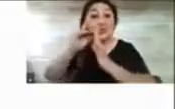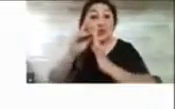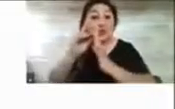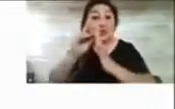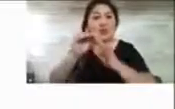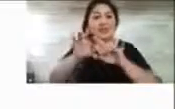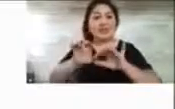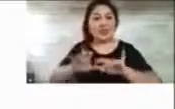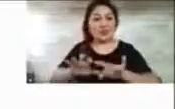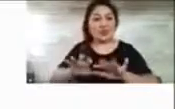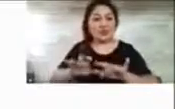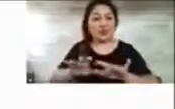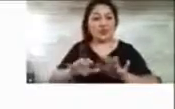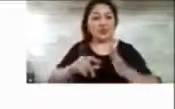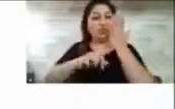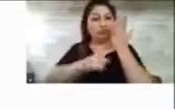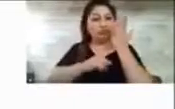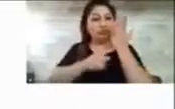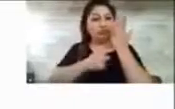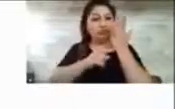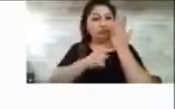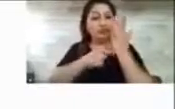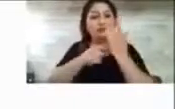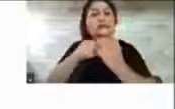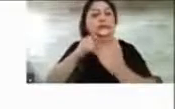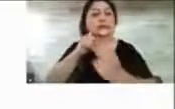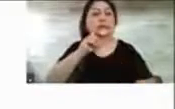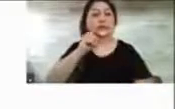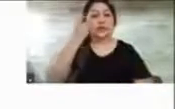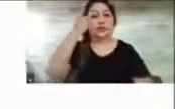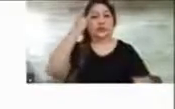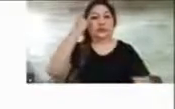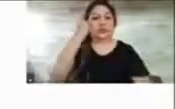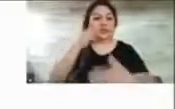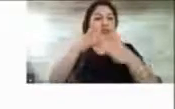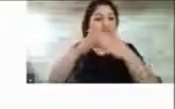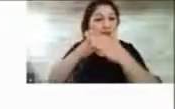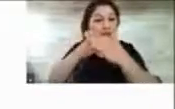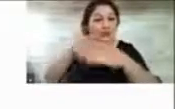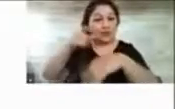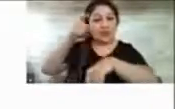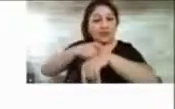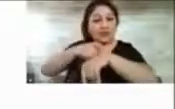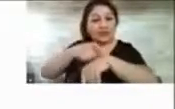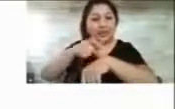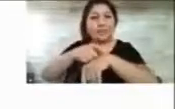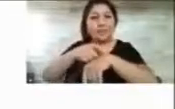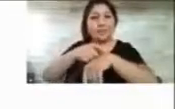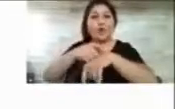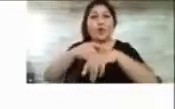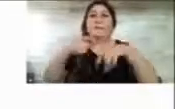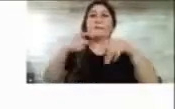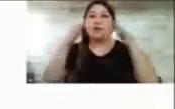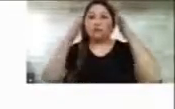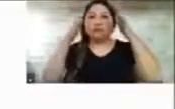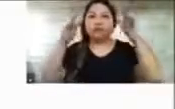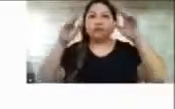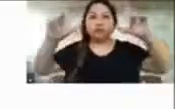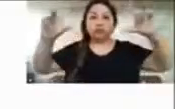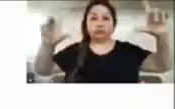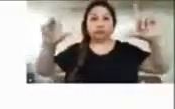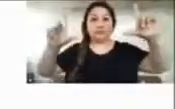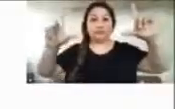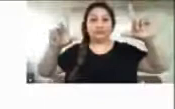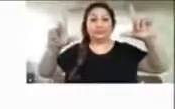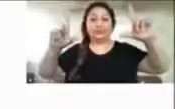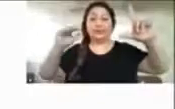tecnología, somos muy conscientes de la importancia de la limitación del tiempo de los niños frente a las pantallas, especialmente entre más pequeños ellos